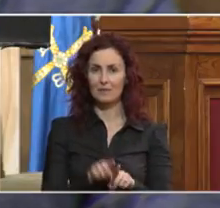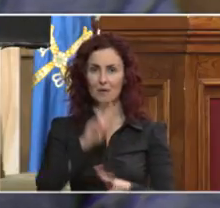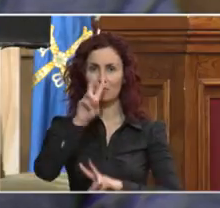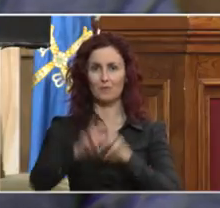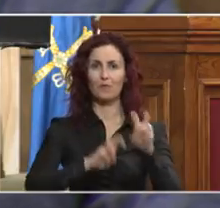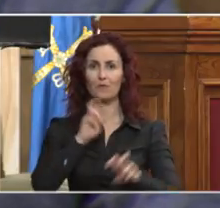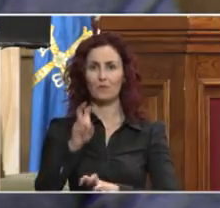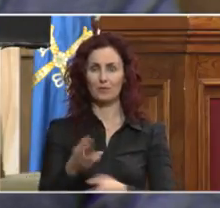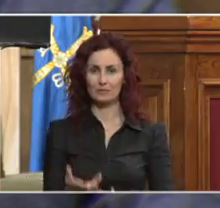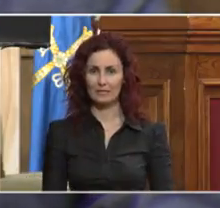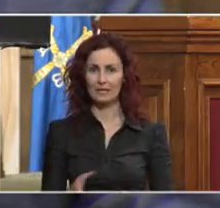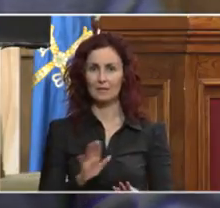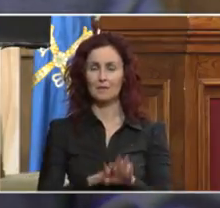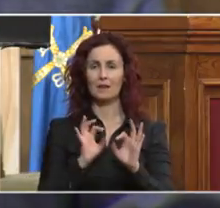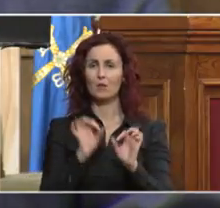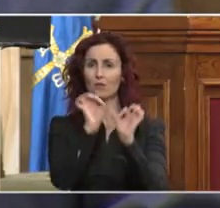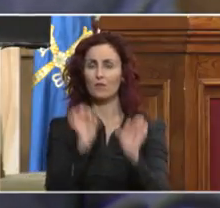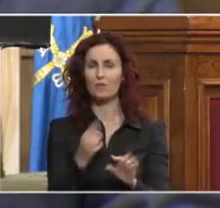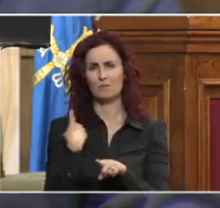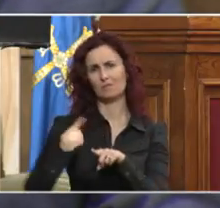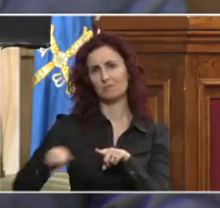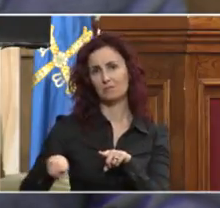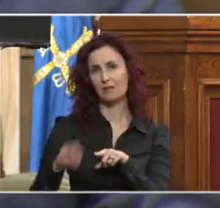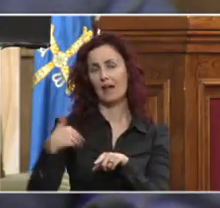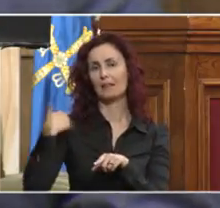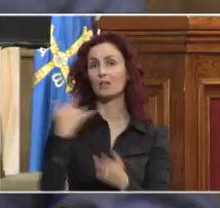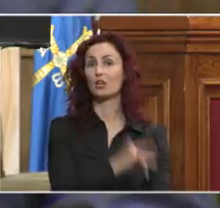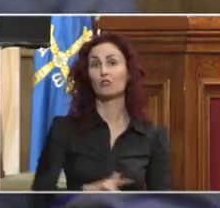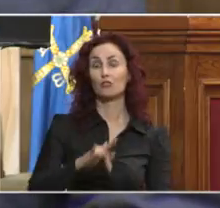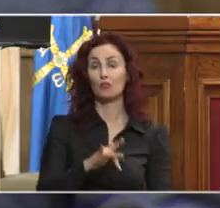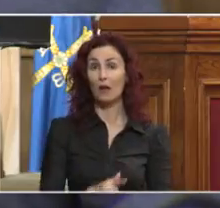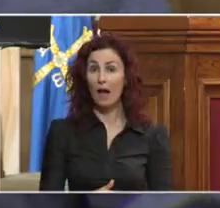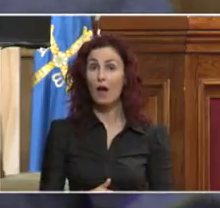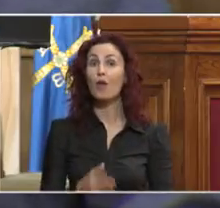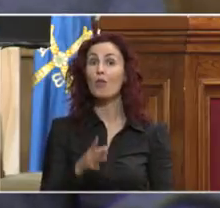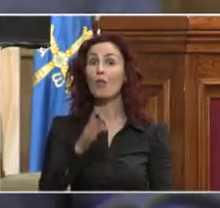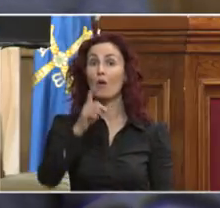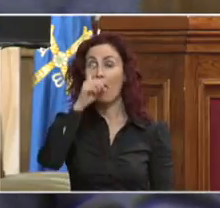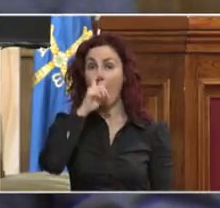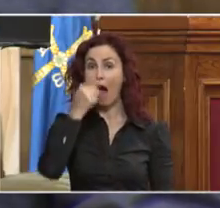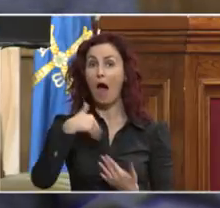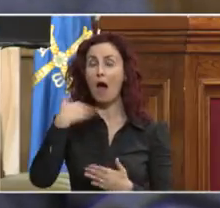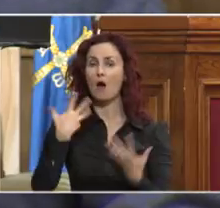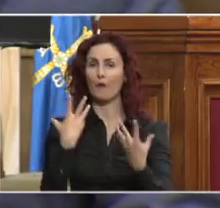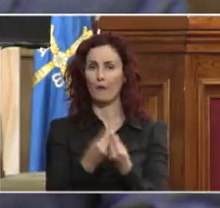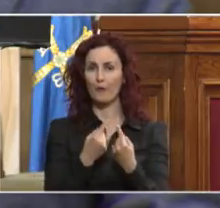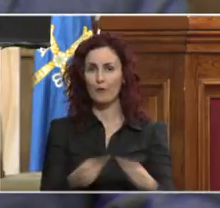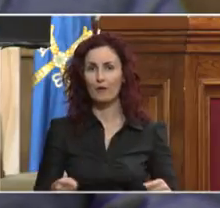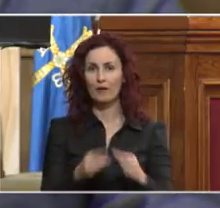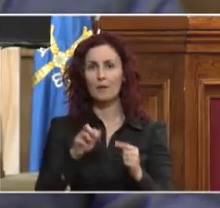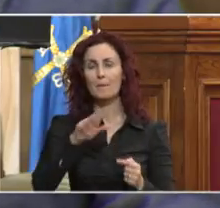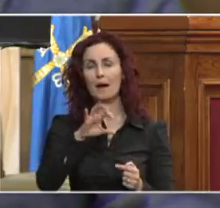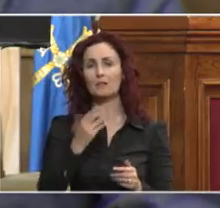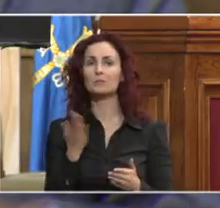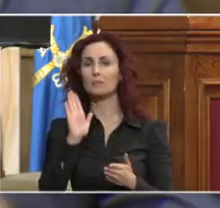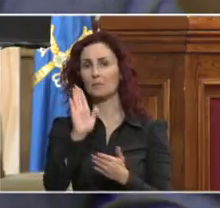de un formato un poco diferente al que teníamos, más clásico de concierto, con Marcos presentando las